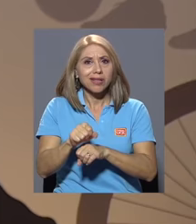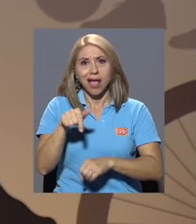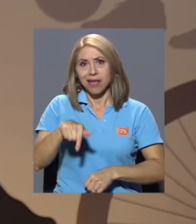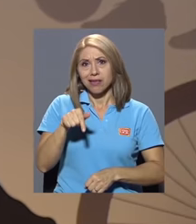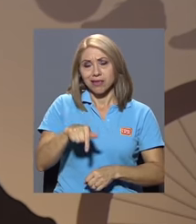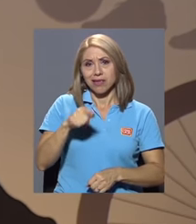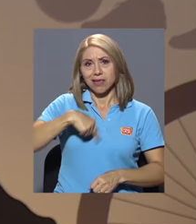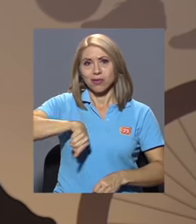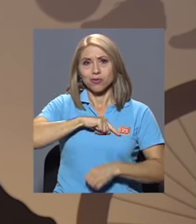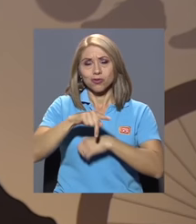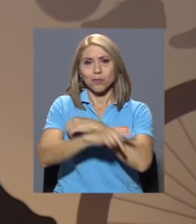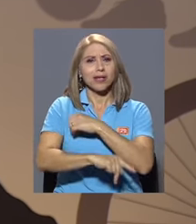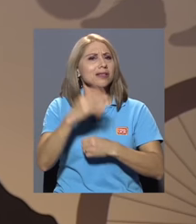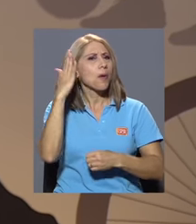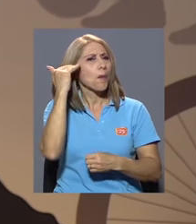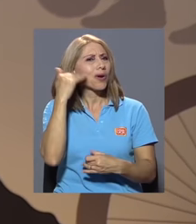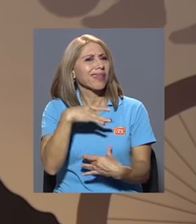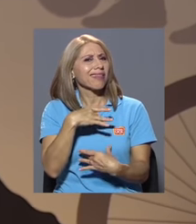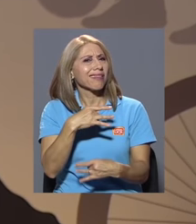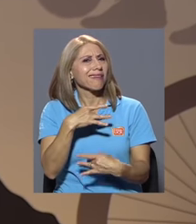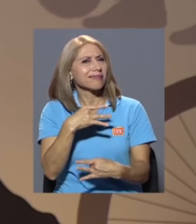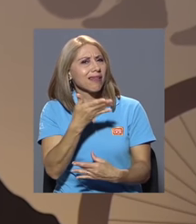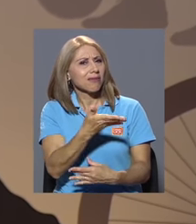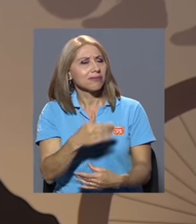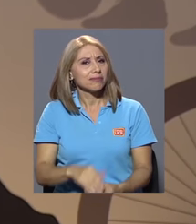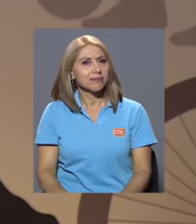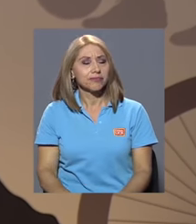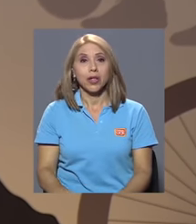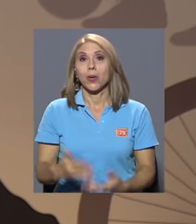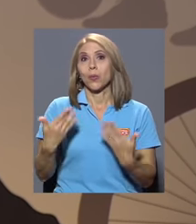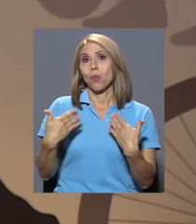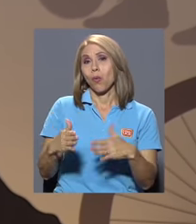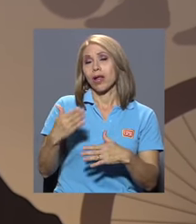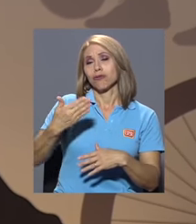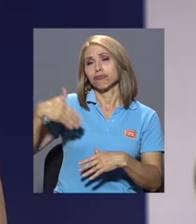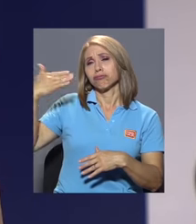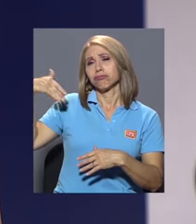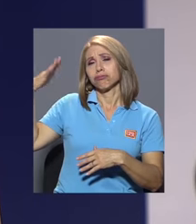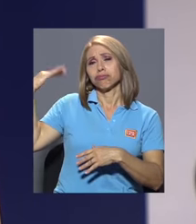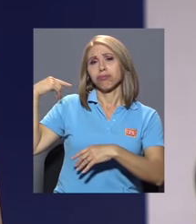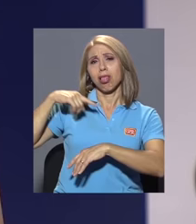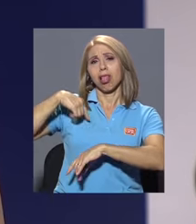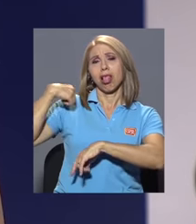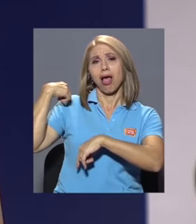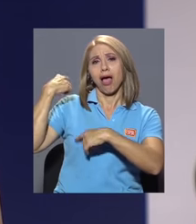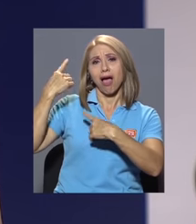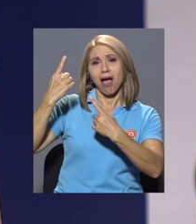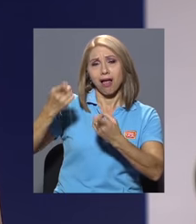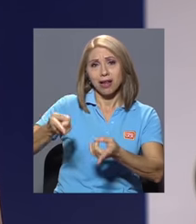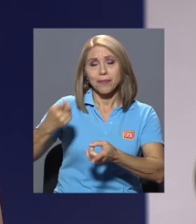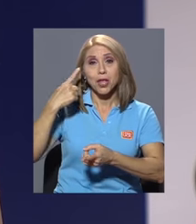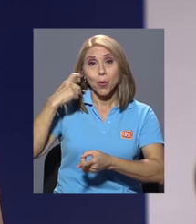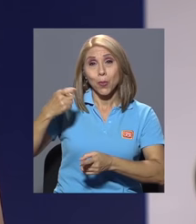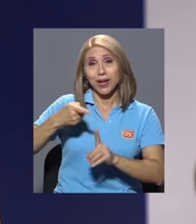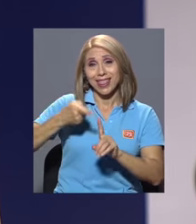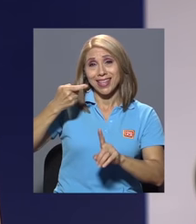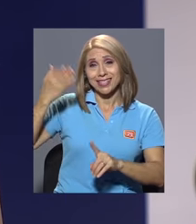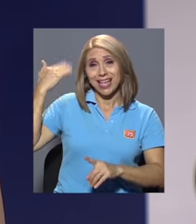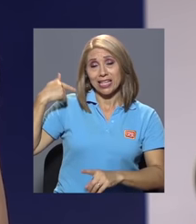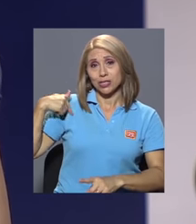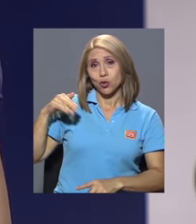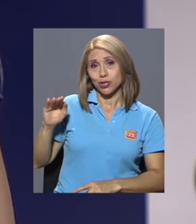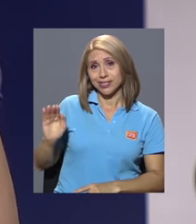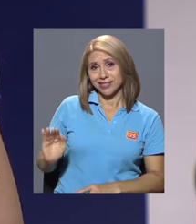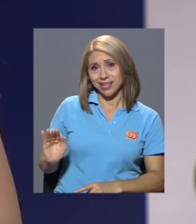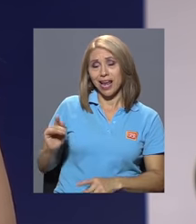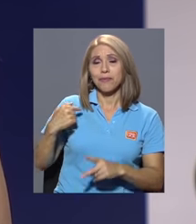¿A qué se debe ese interés por la ciencia ficción, Laura? Bueno, tiene una larga historia, porque desde que era muy chica, que